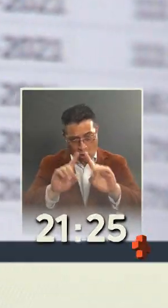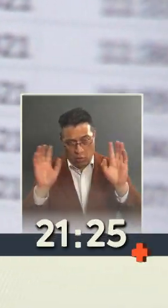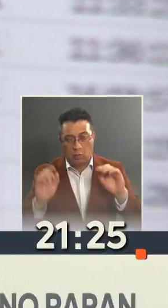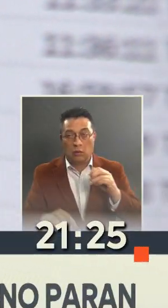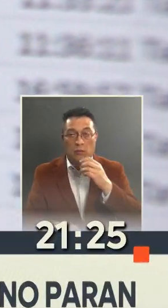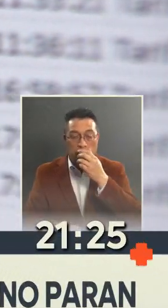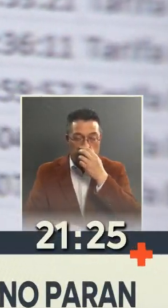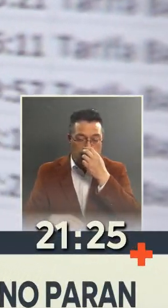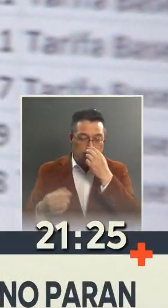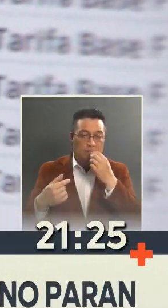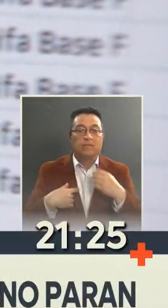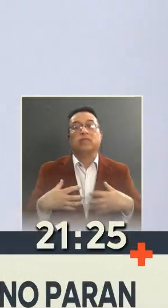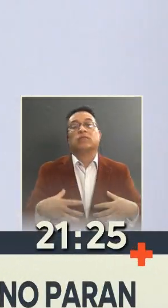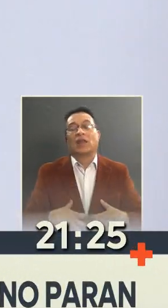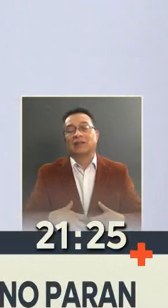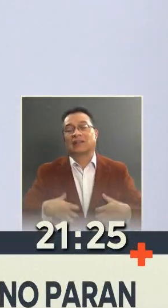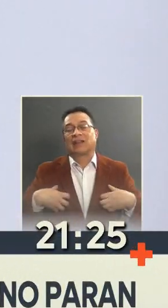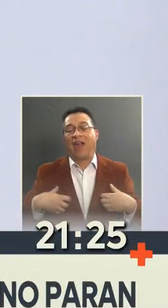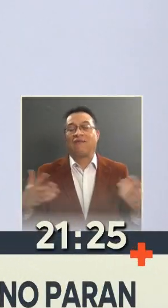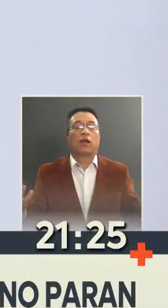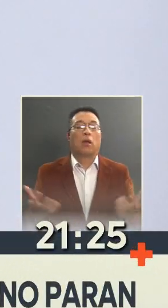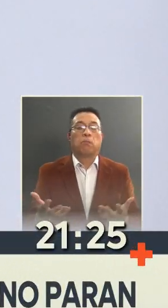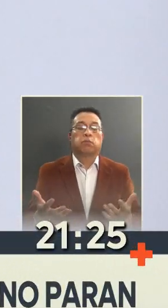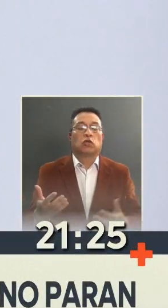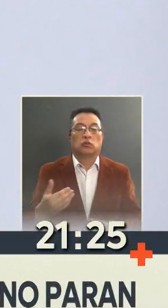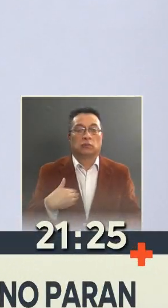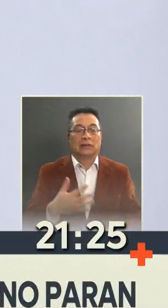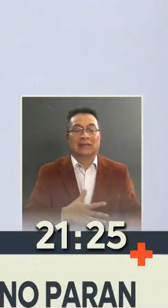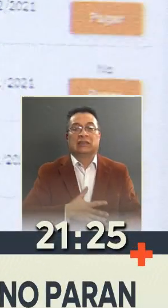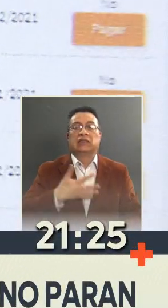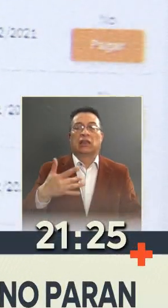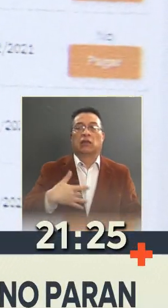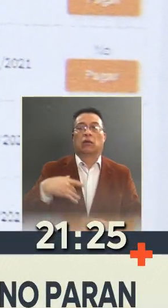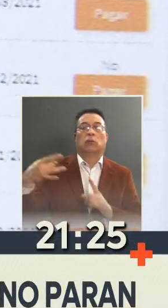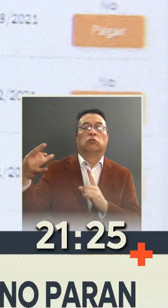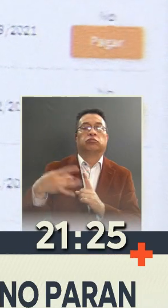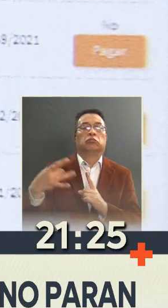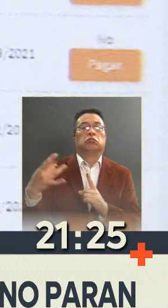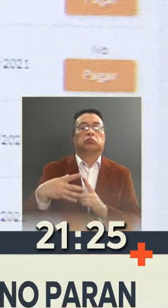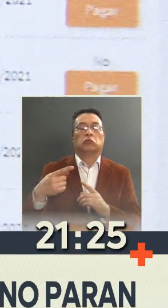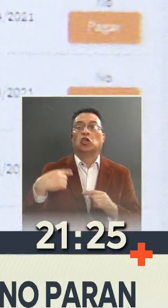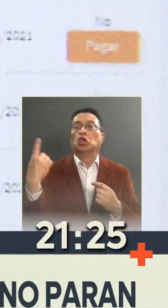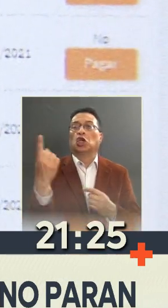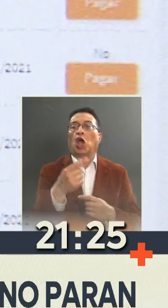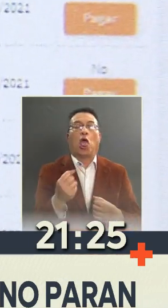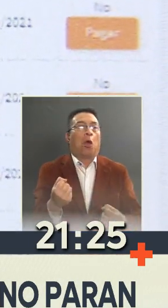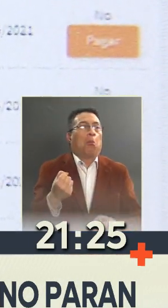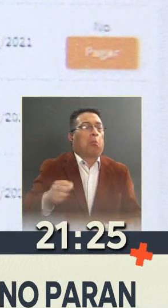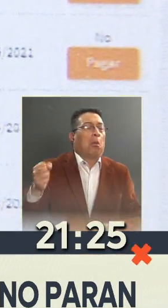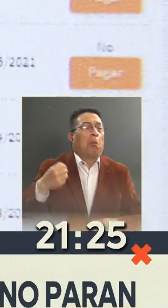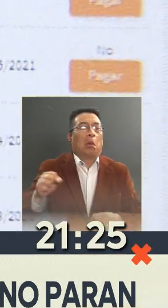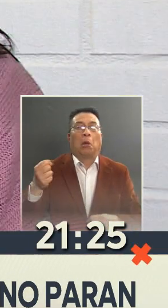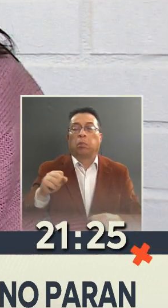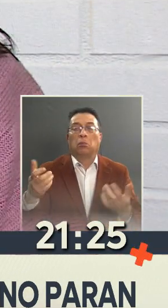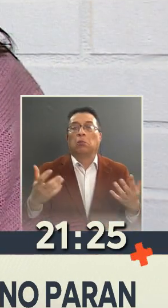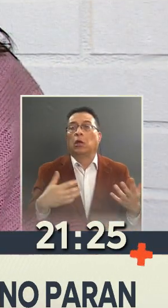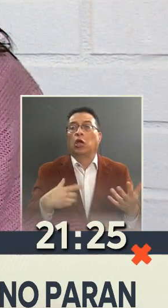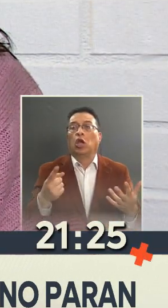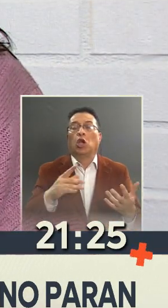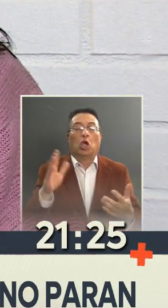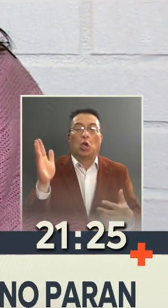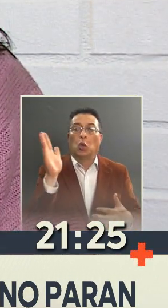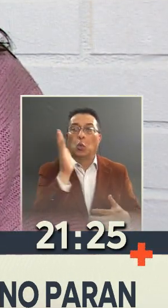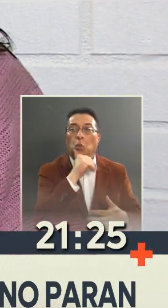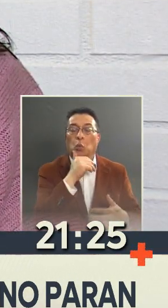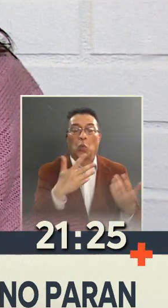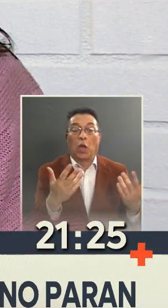Mucha rabia porque me siento pasada de llevar. Todo el mundo hace lo que quiere y nadie, no tenemos, a